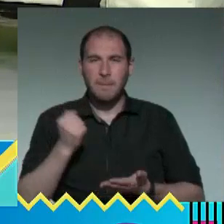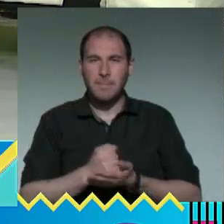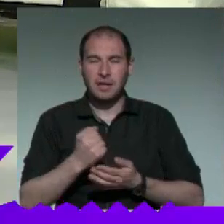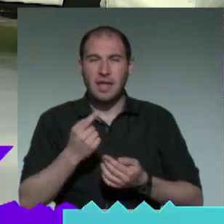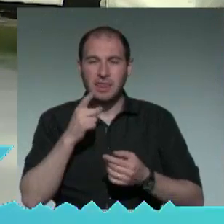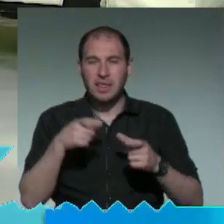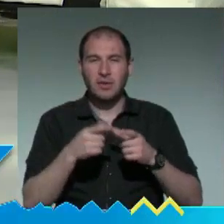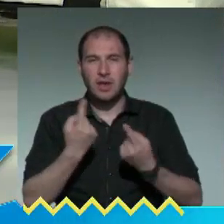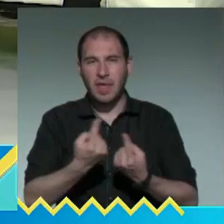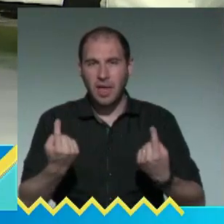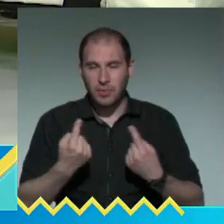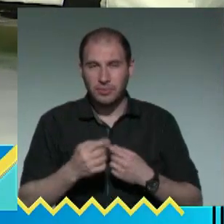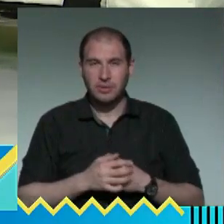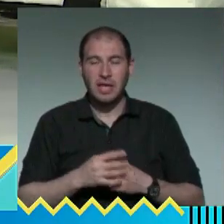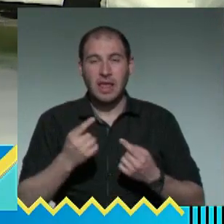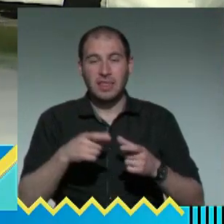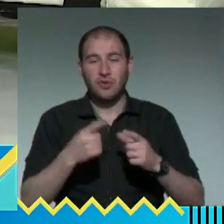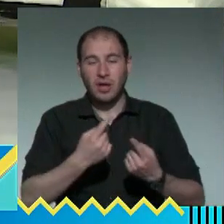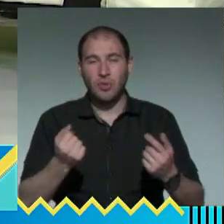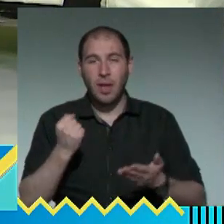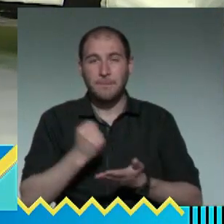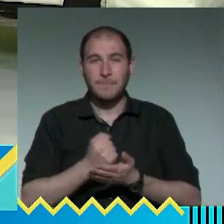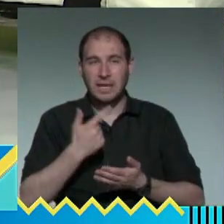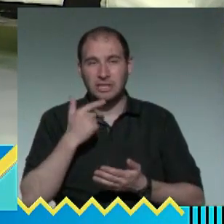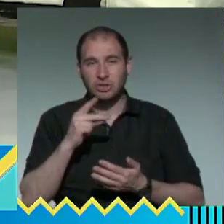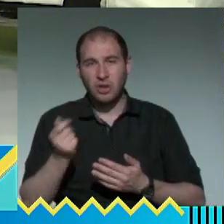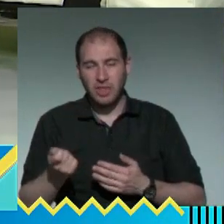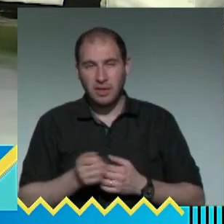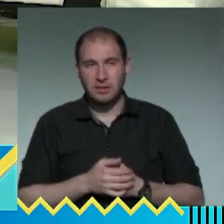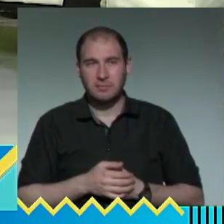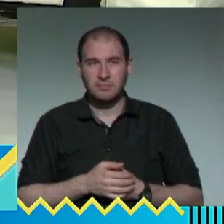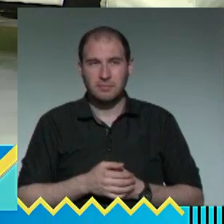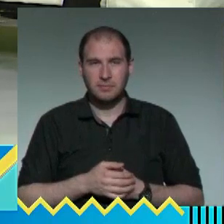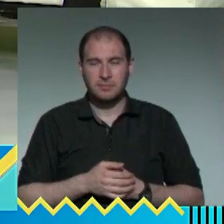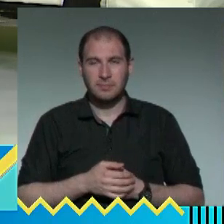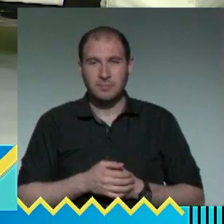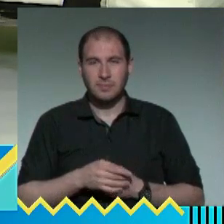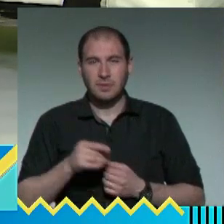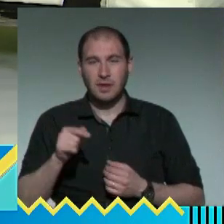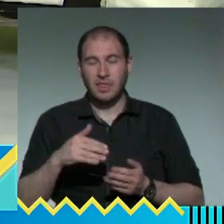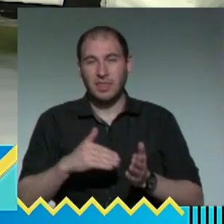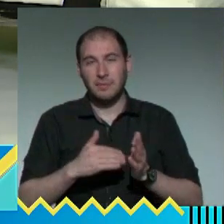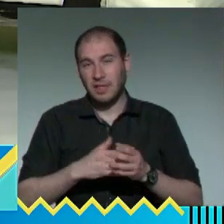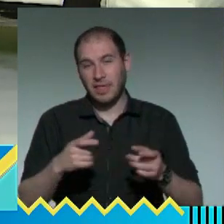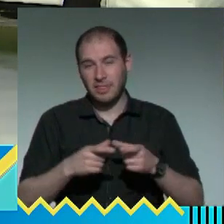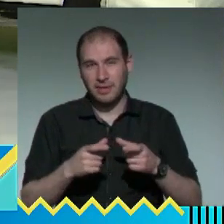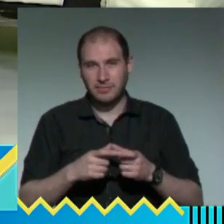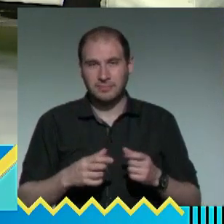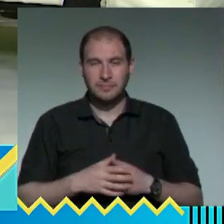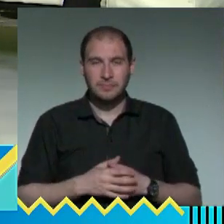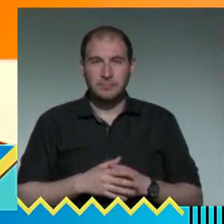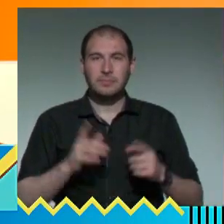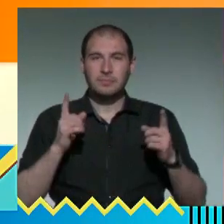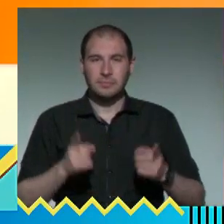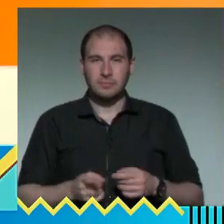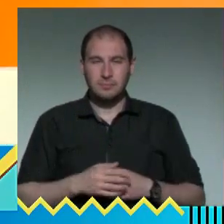cada disco, ¿entendés? Claro. Para cada disco hay marca de Soda Stereo que era lo que se utilizaba según el disco. Eso